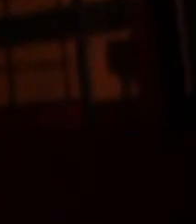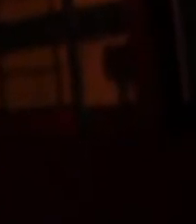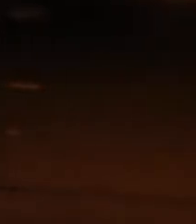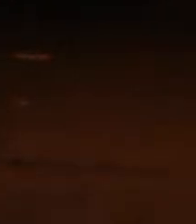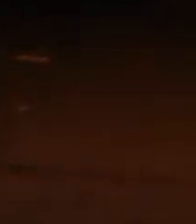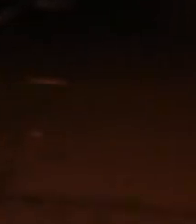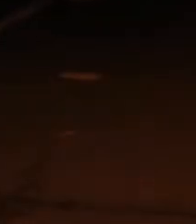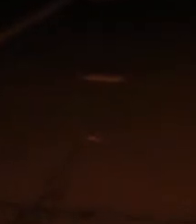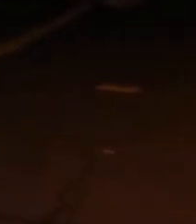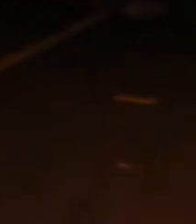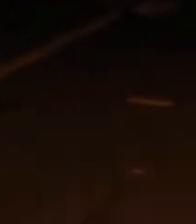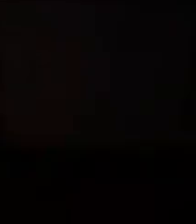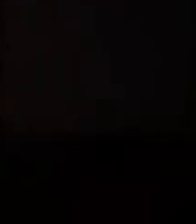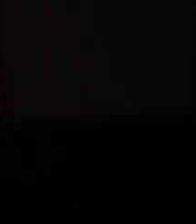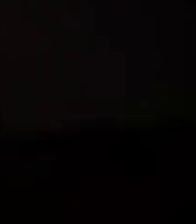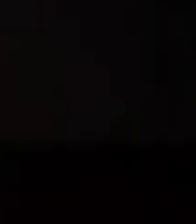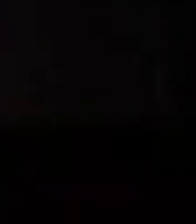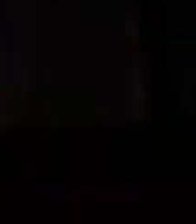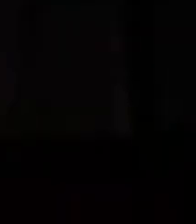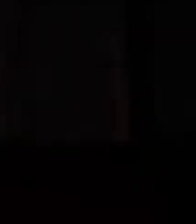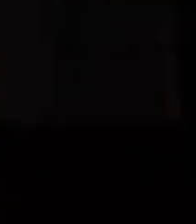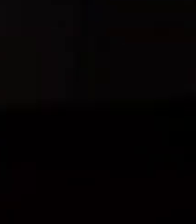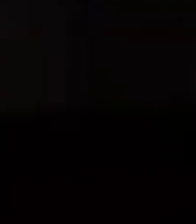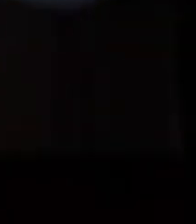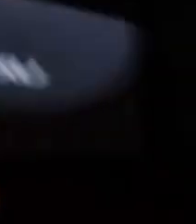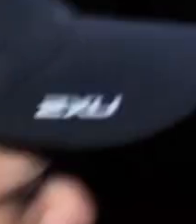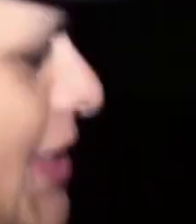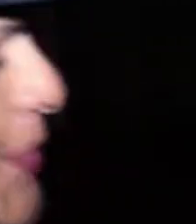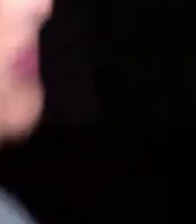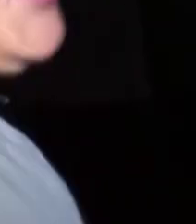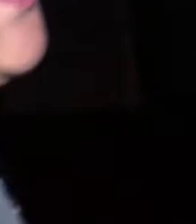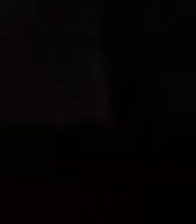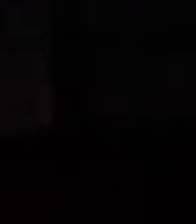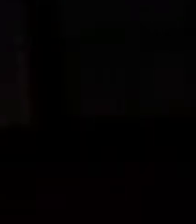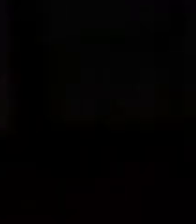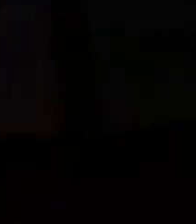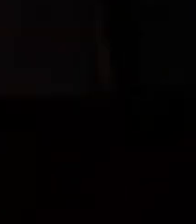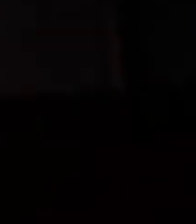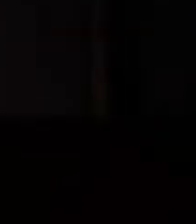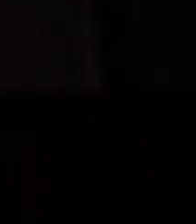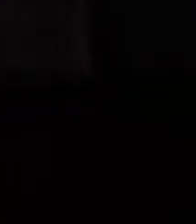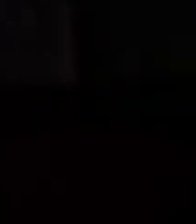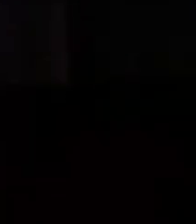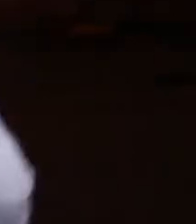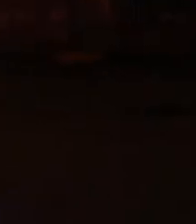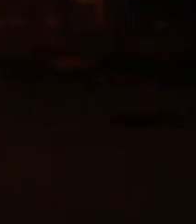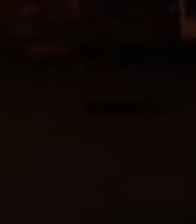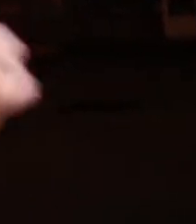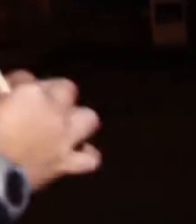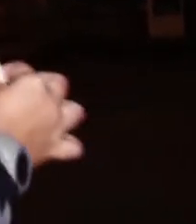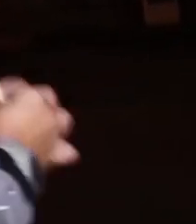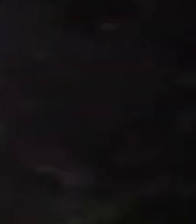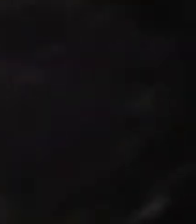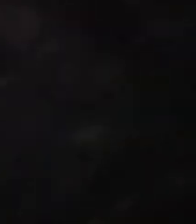José. Lo hago una vez por semana porque es mi día libre.